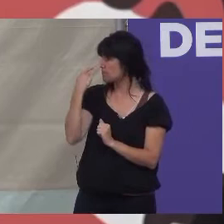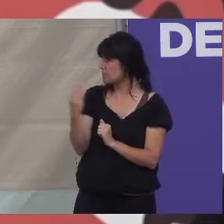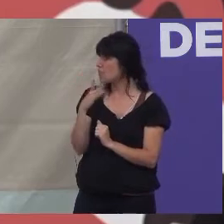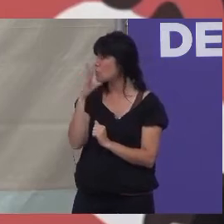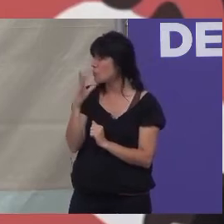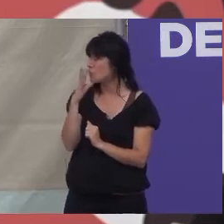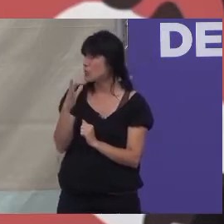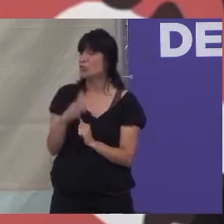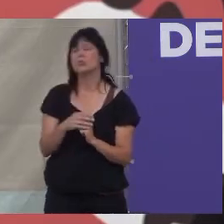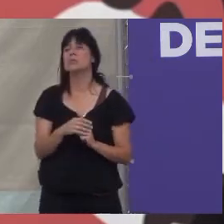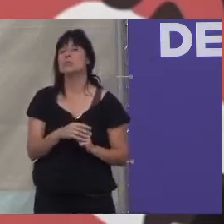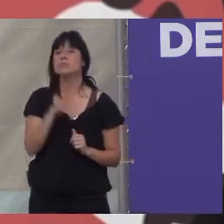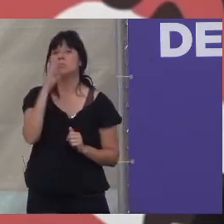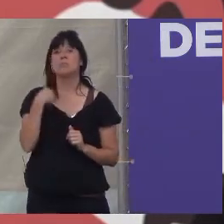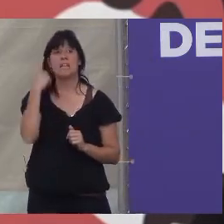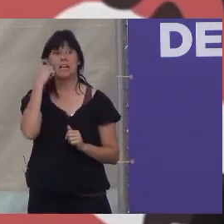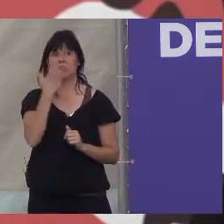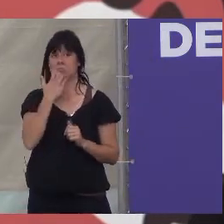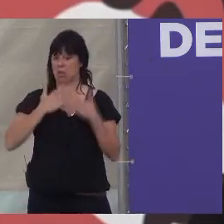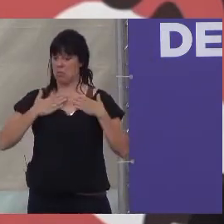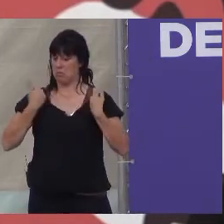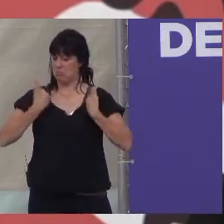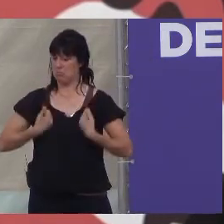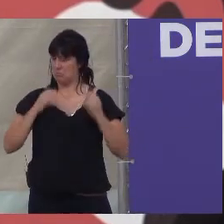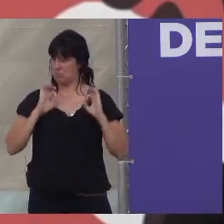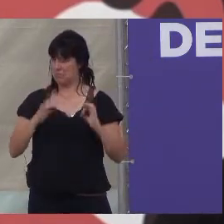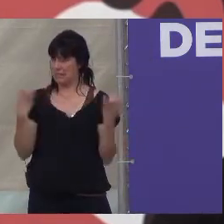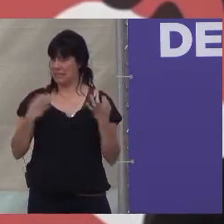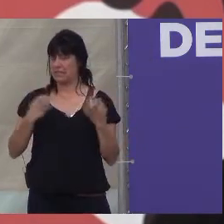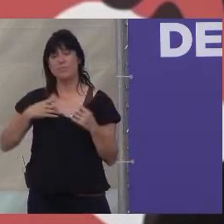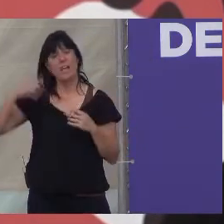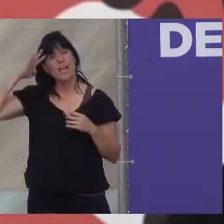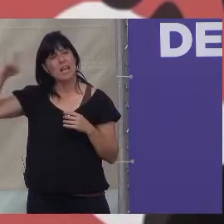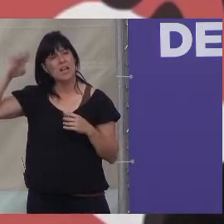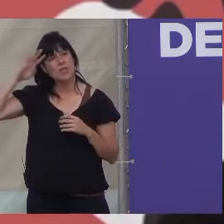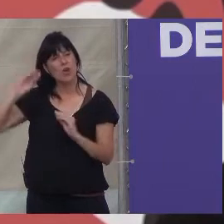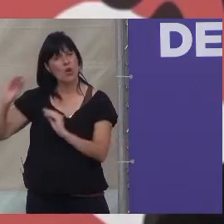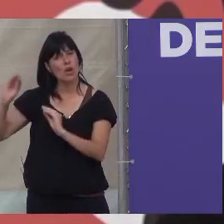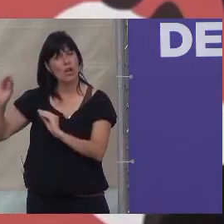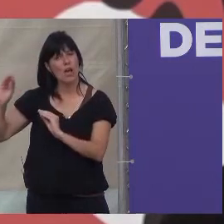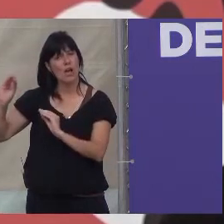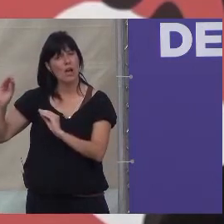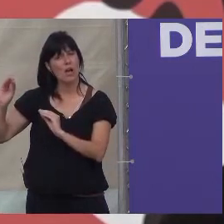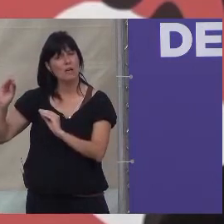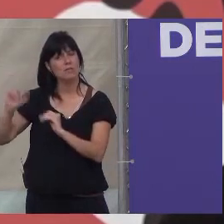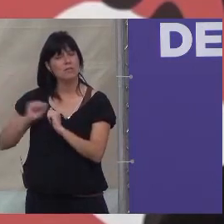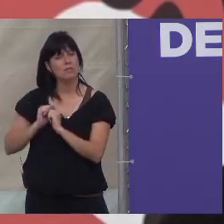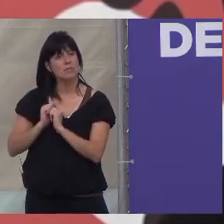porque creo que en el caso concreto mío, pues ideológicamente ha habido una